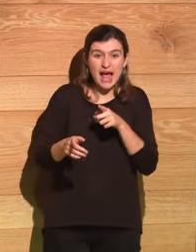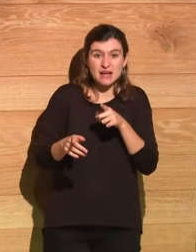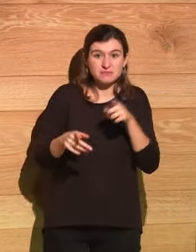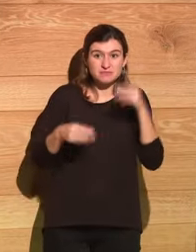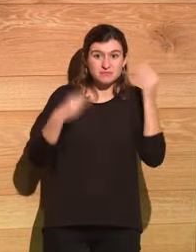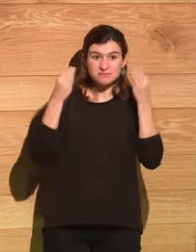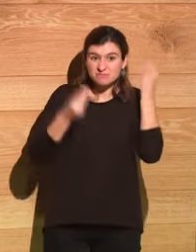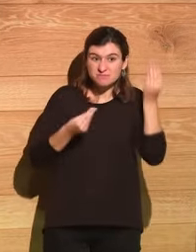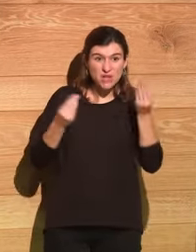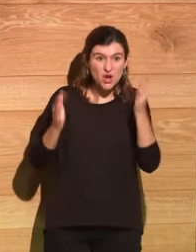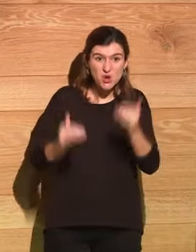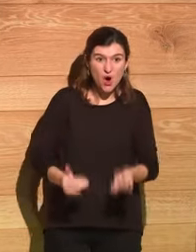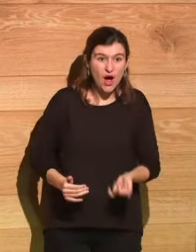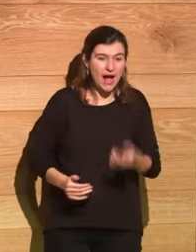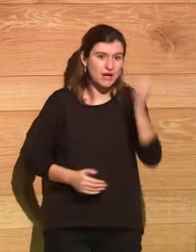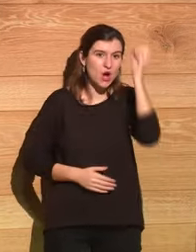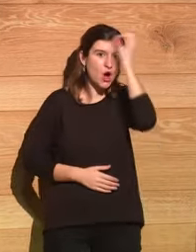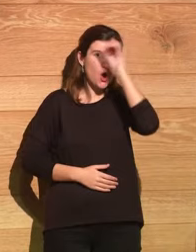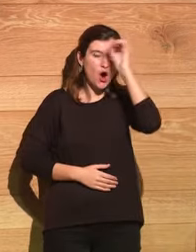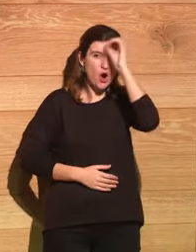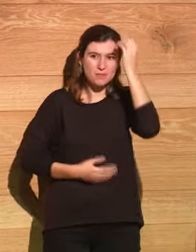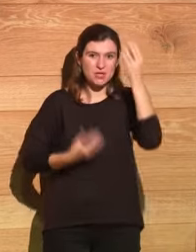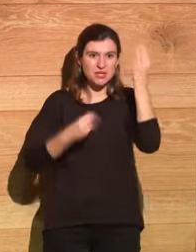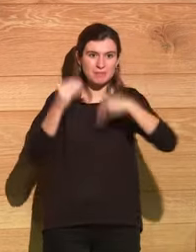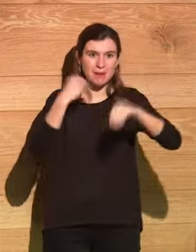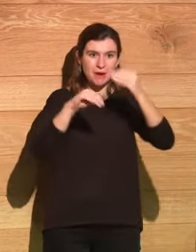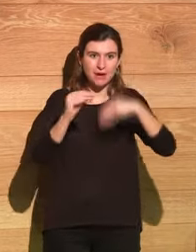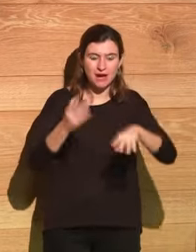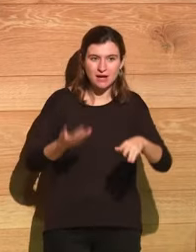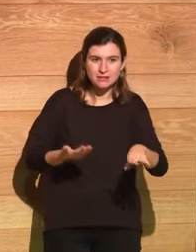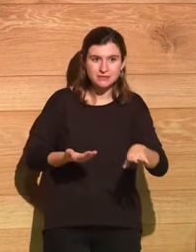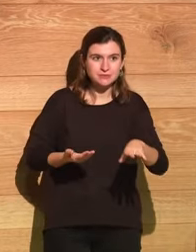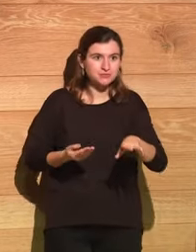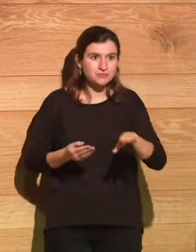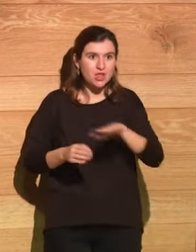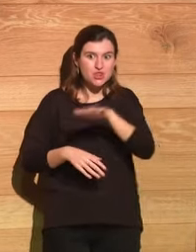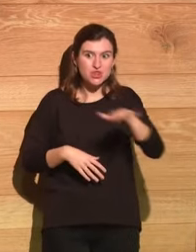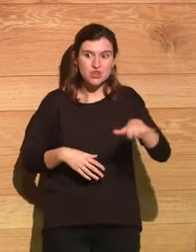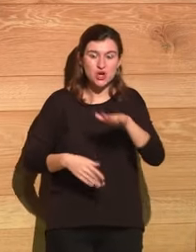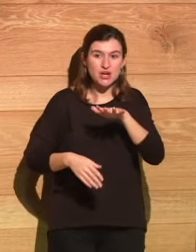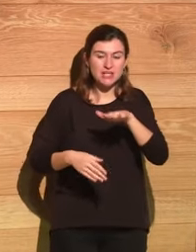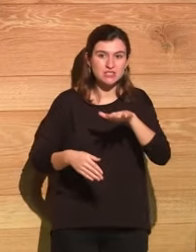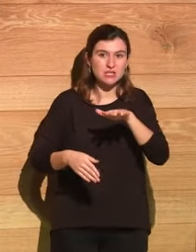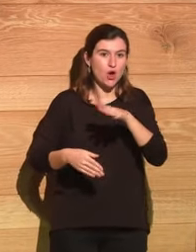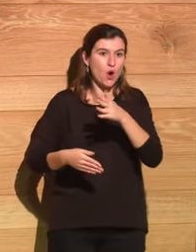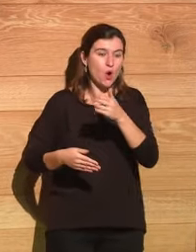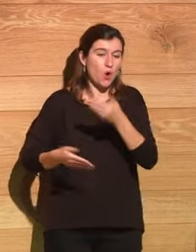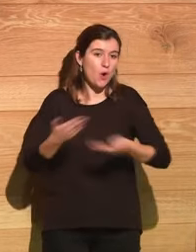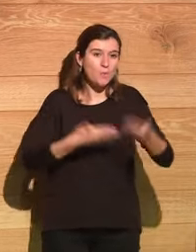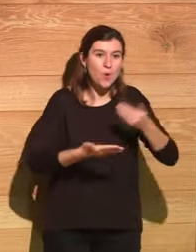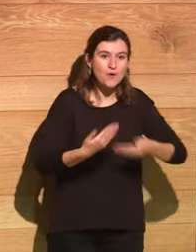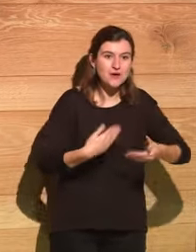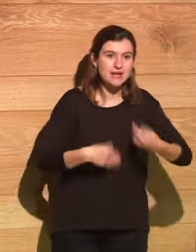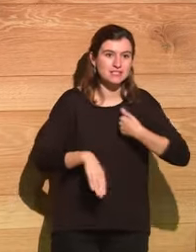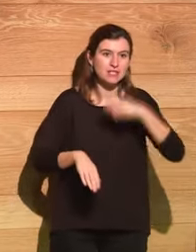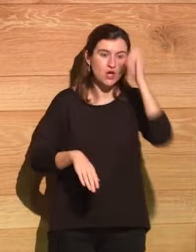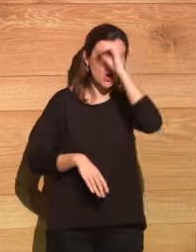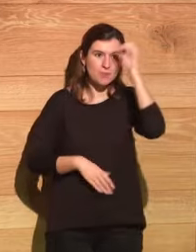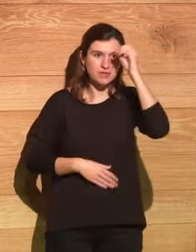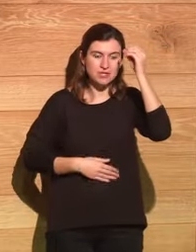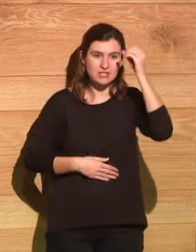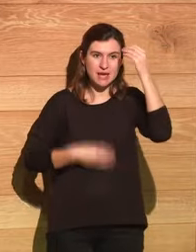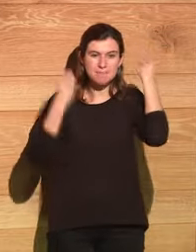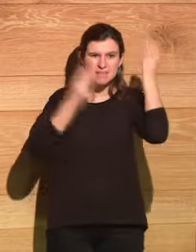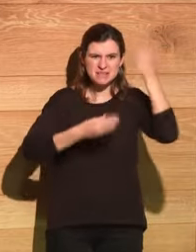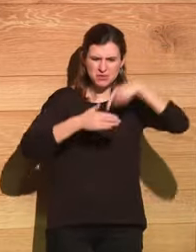estamos llenos de opiniones, efectivamente lugares comunes, pero opiniones basadas no en un pensamiento